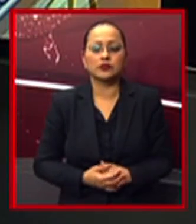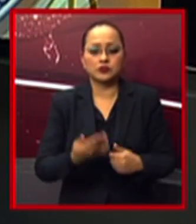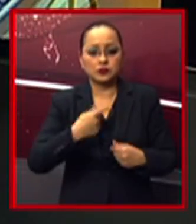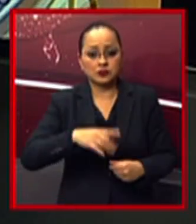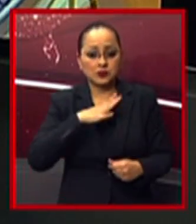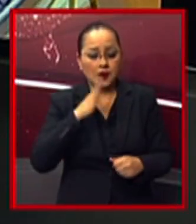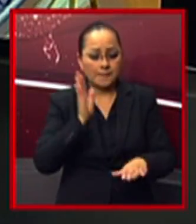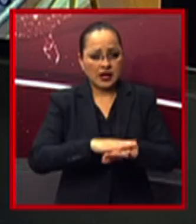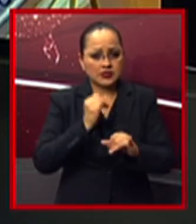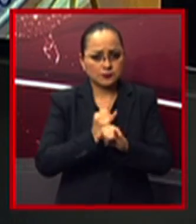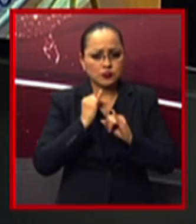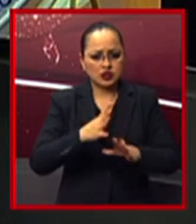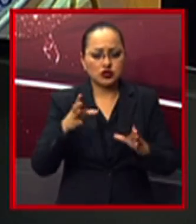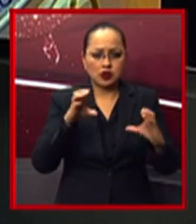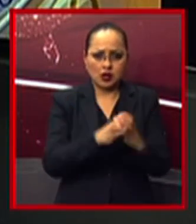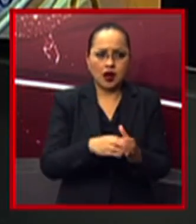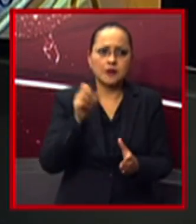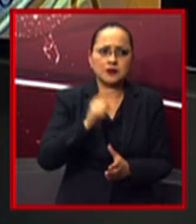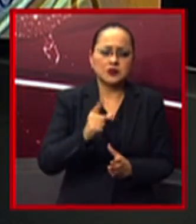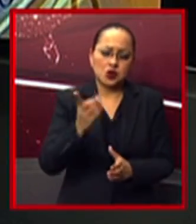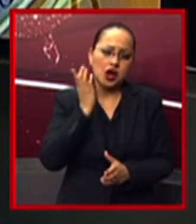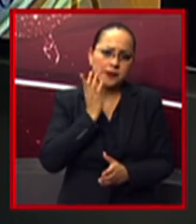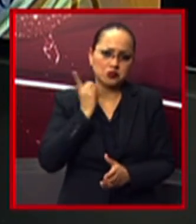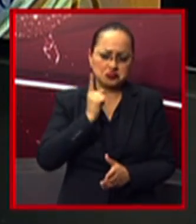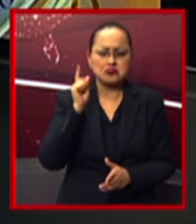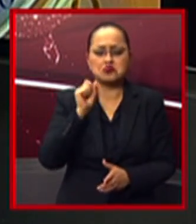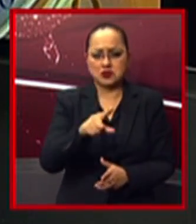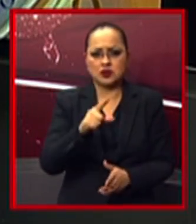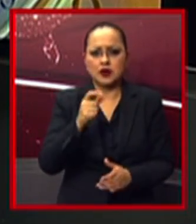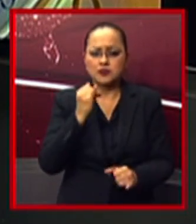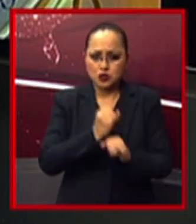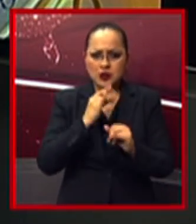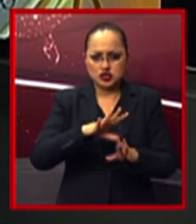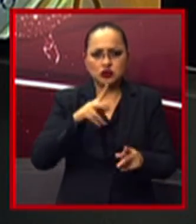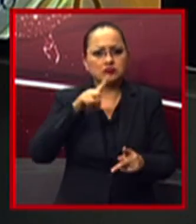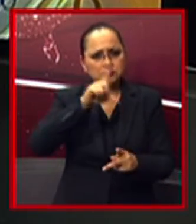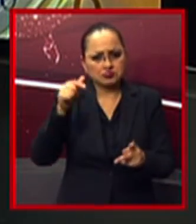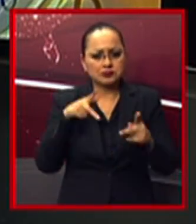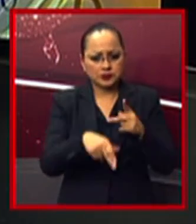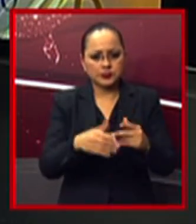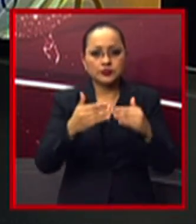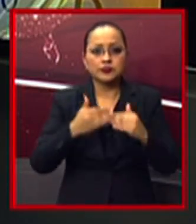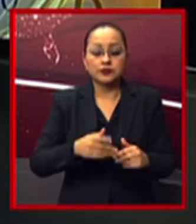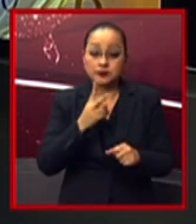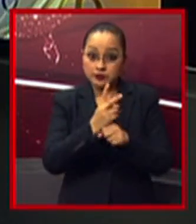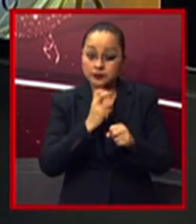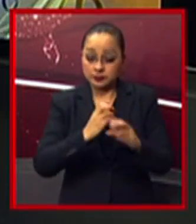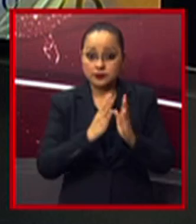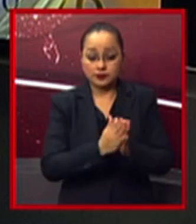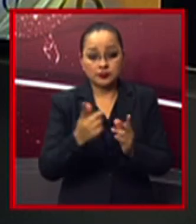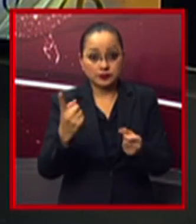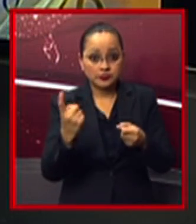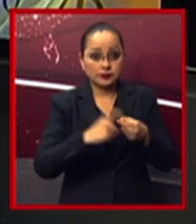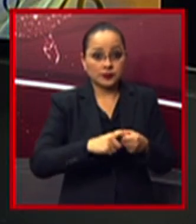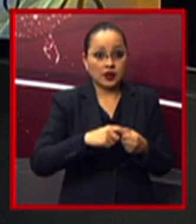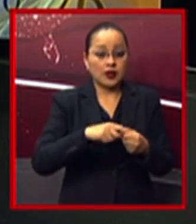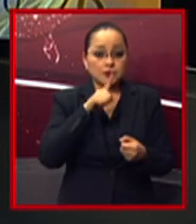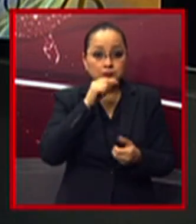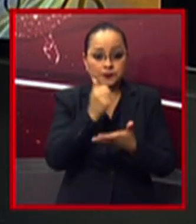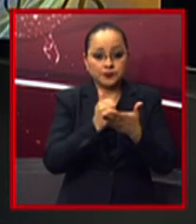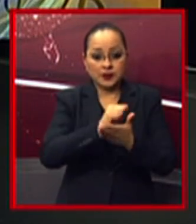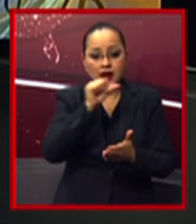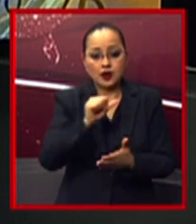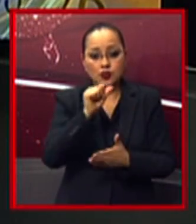También hubo mucha información generada en el Pleno de la Cámara de Diputados. Toda esta información al regresar del corte. Mientras tanto, lo invito a que nos siga en Twitter. Nuestra cuenta